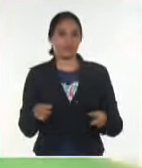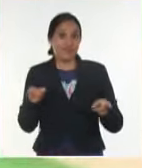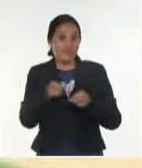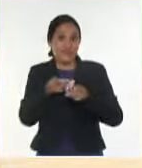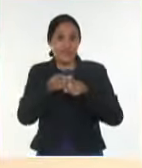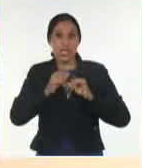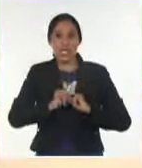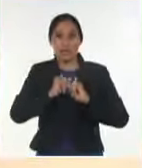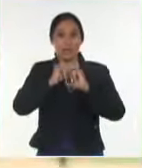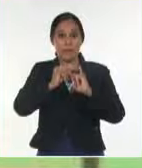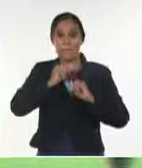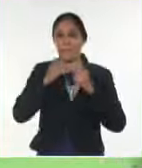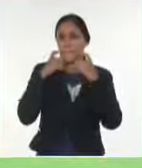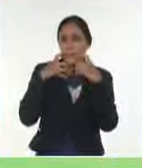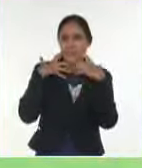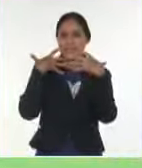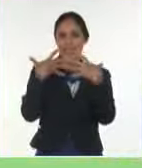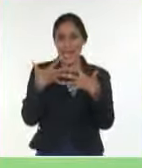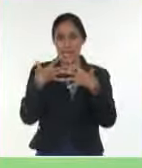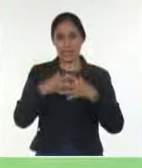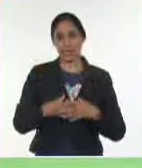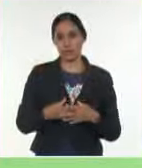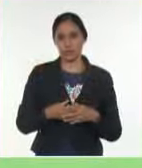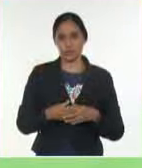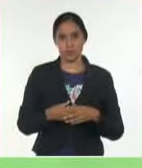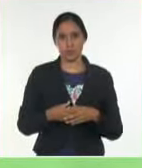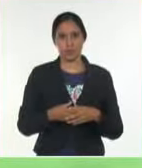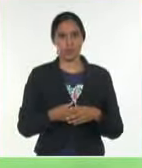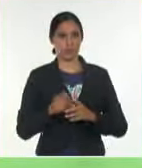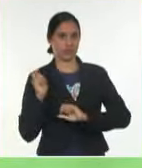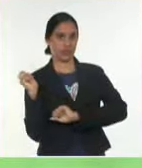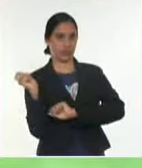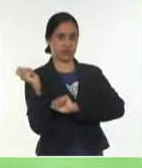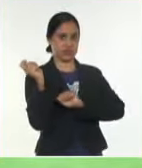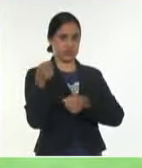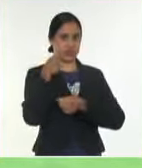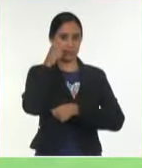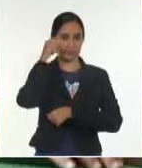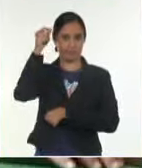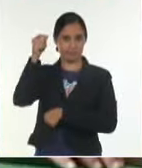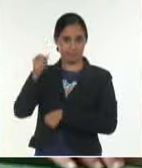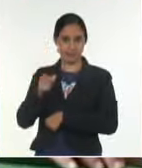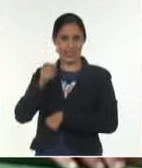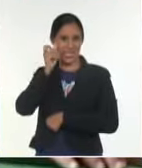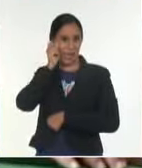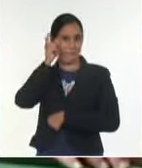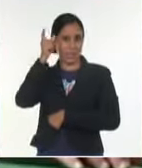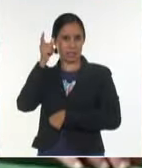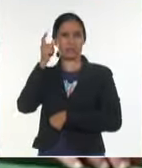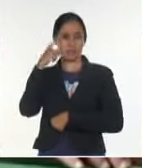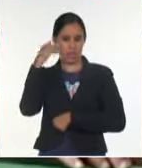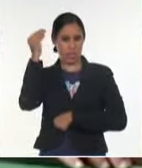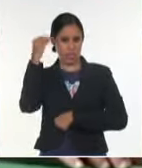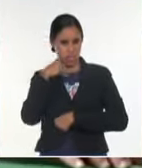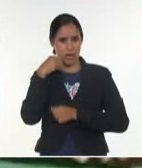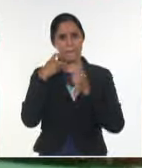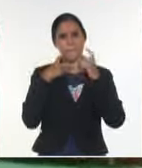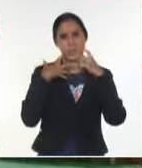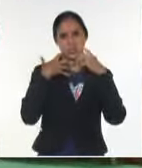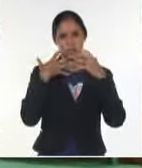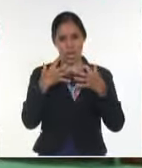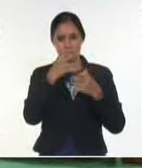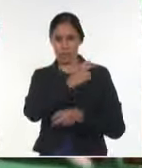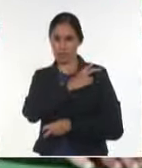fue la salida del abridor. Nos cumplió las expectativas. La experiencia vale mucho y el coraje que tiene